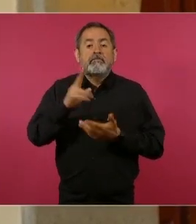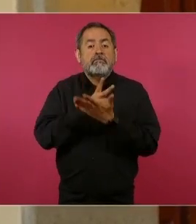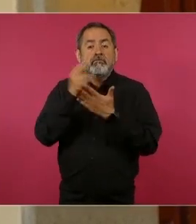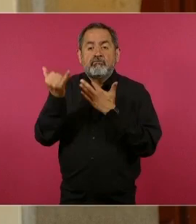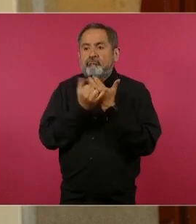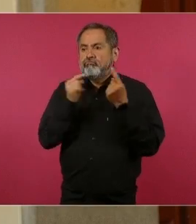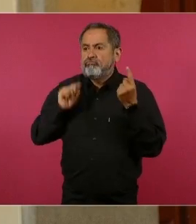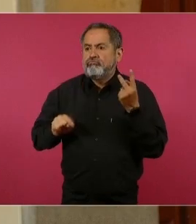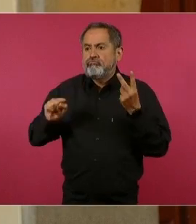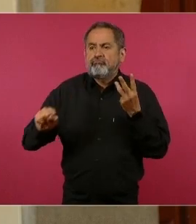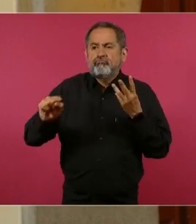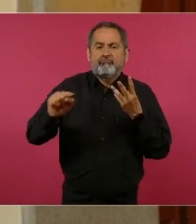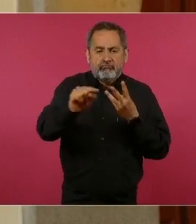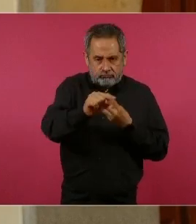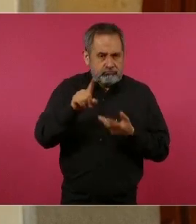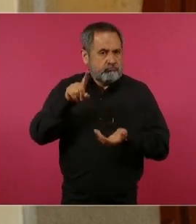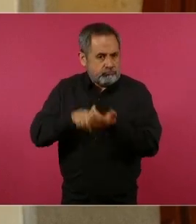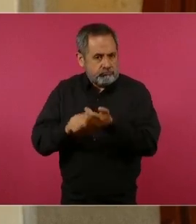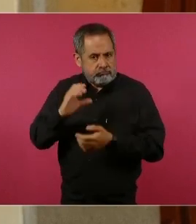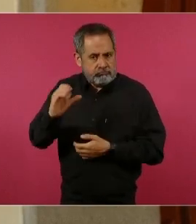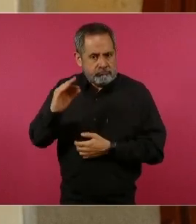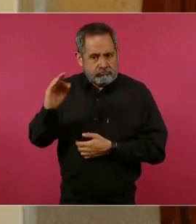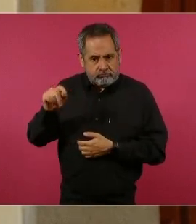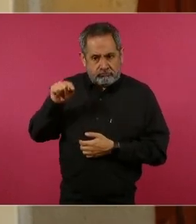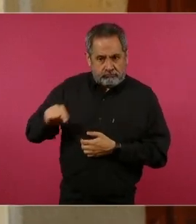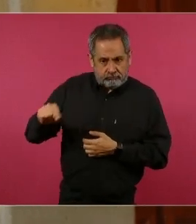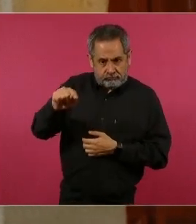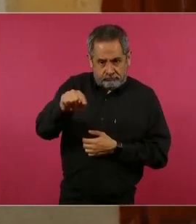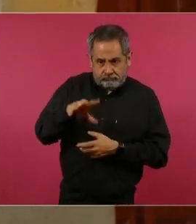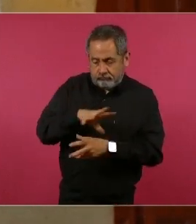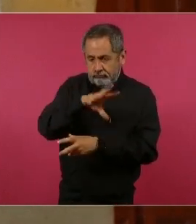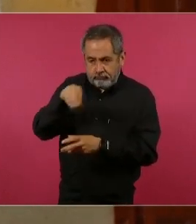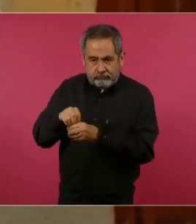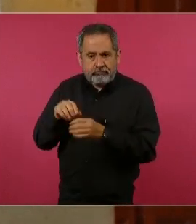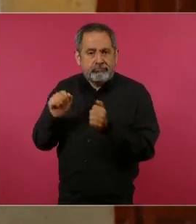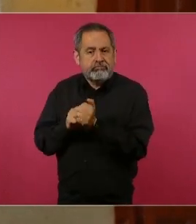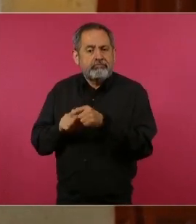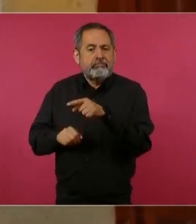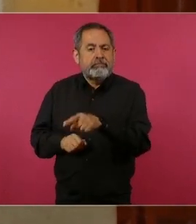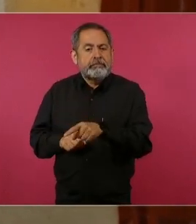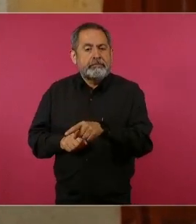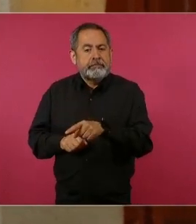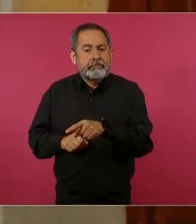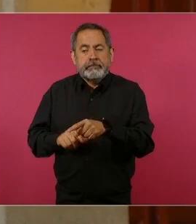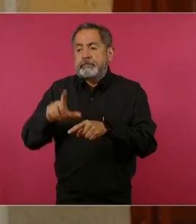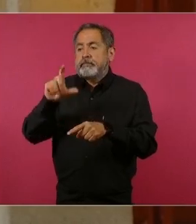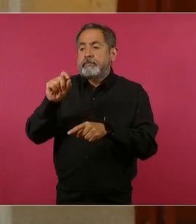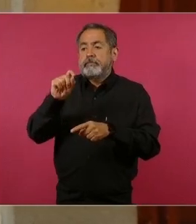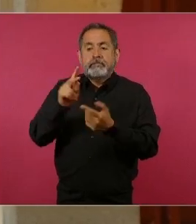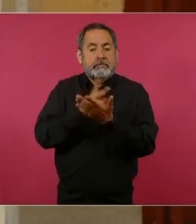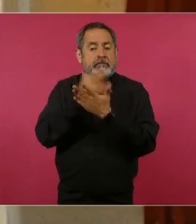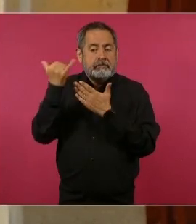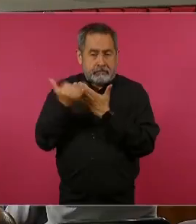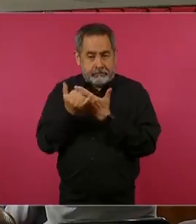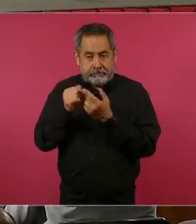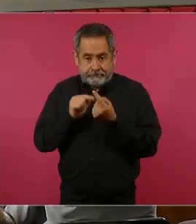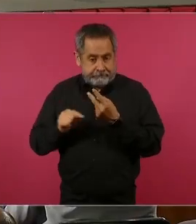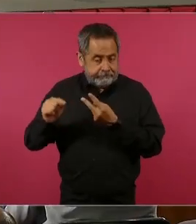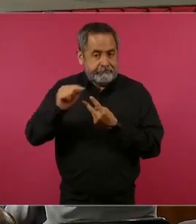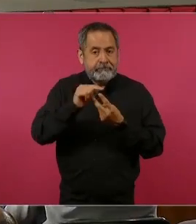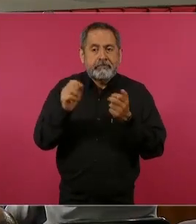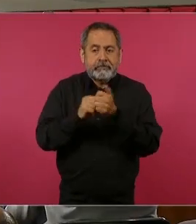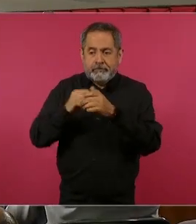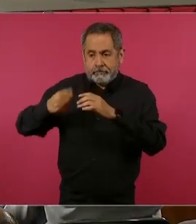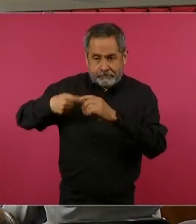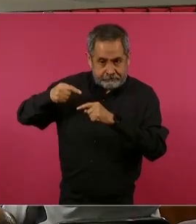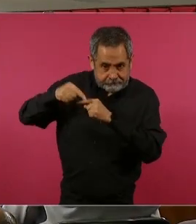que ha hecho directamente la Comisión Federal de Electricidad, integrados por los 20 proyectos hidroeléctricos, 16